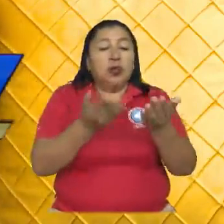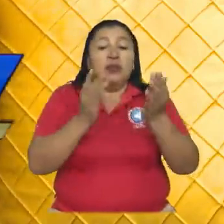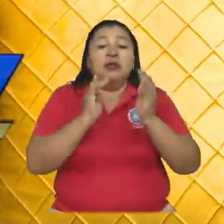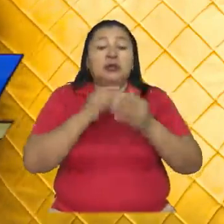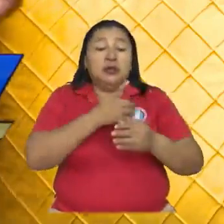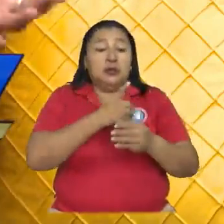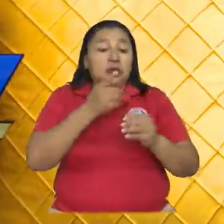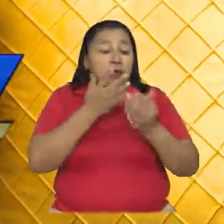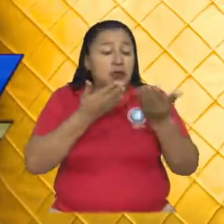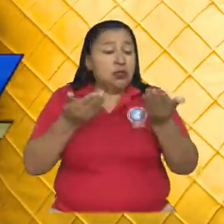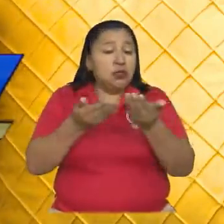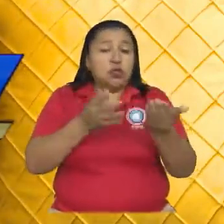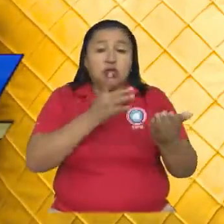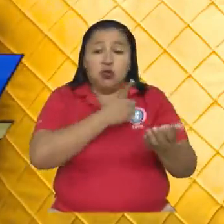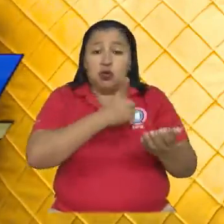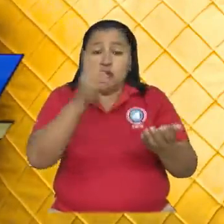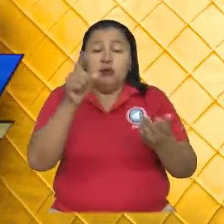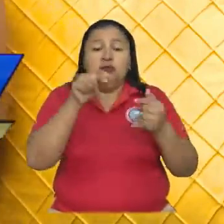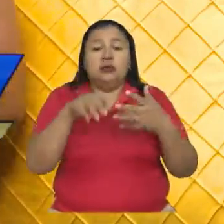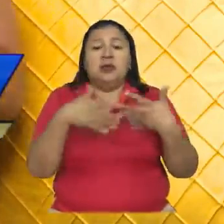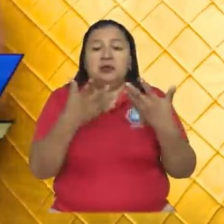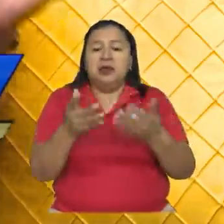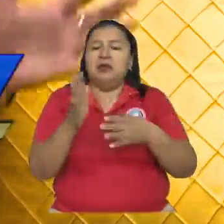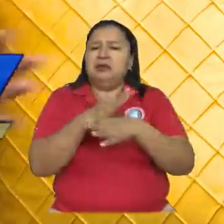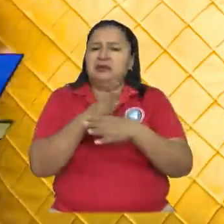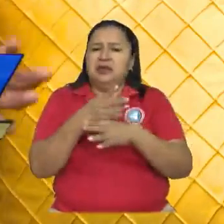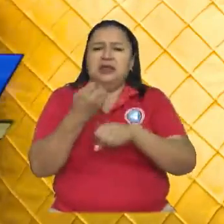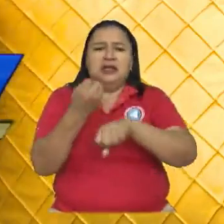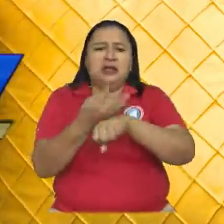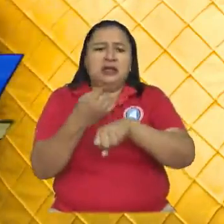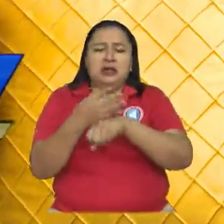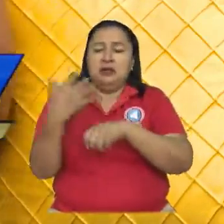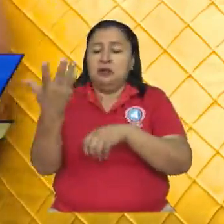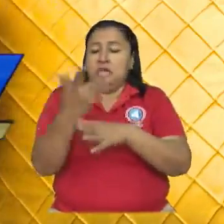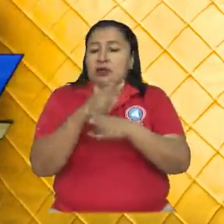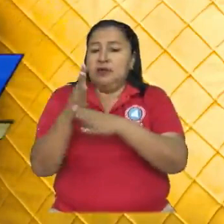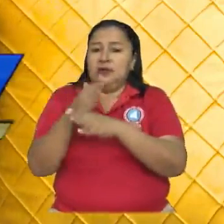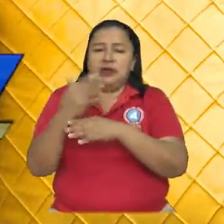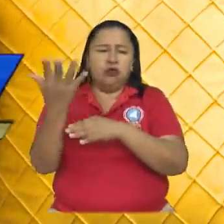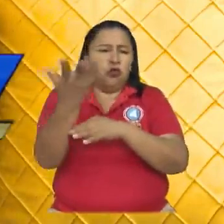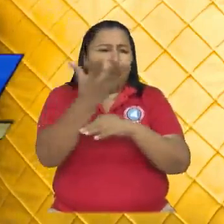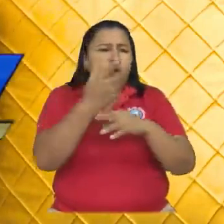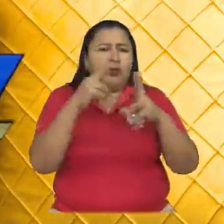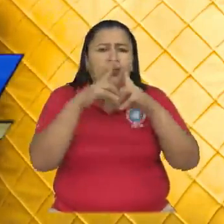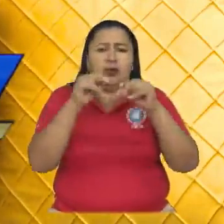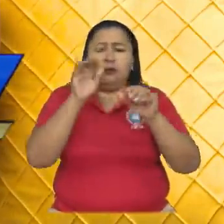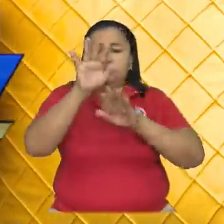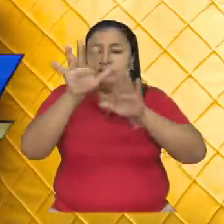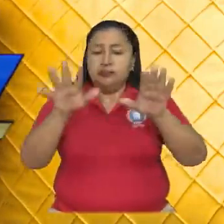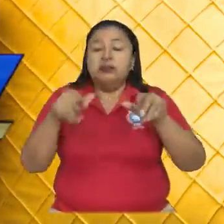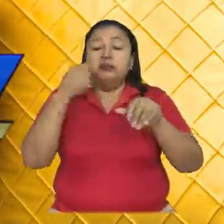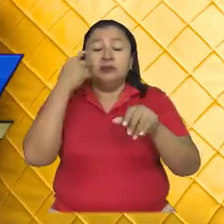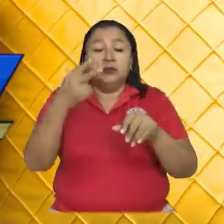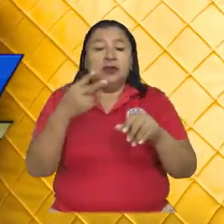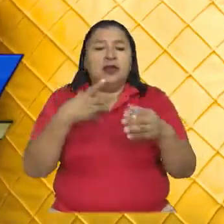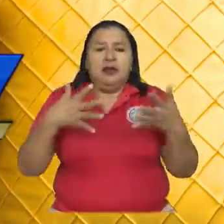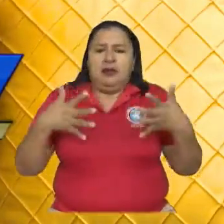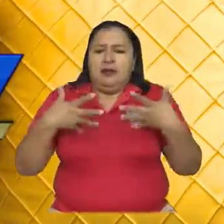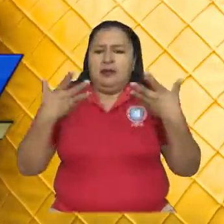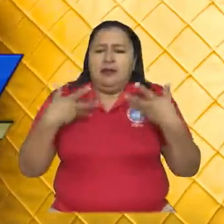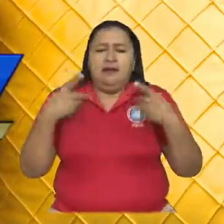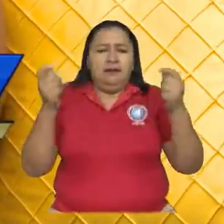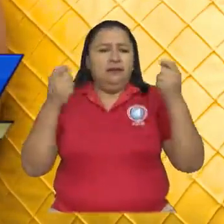también las decoraciones de todas las alcaldías y todo el territorio nacional. O sea, se vio ese ambiente festivo, ese ambiente